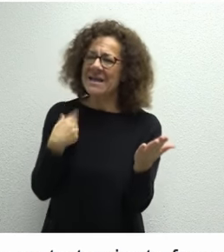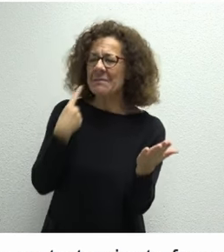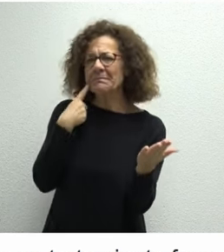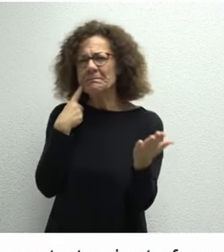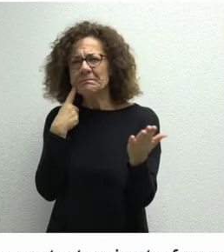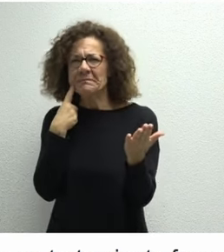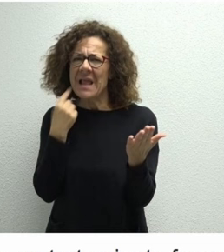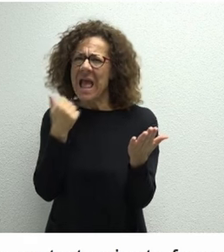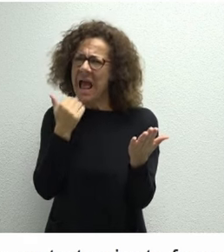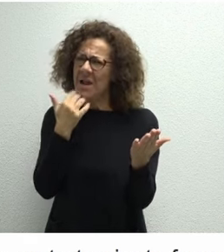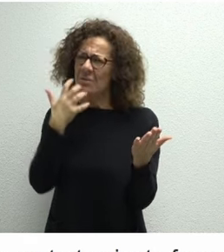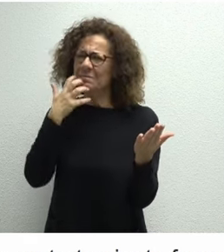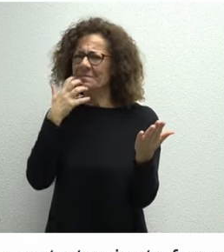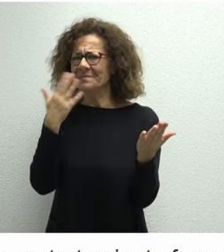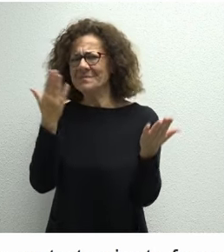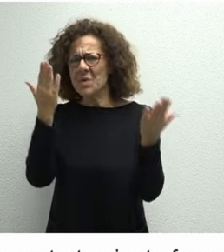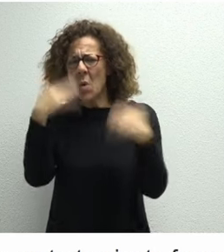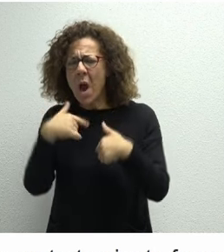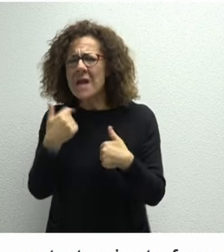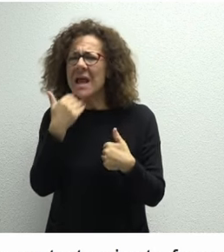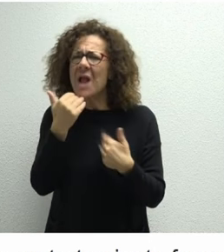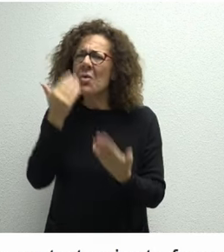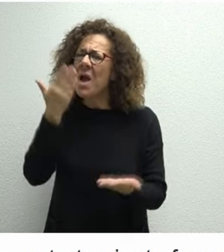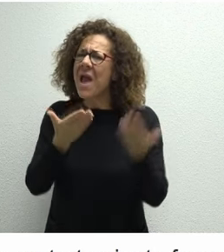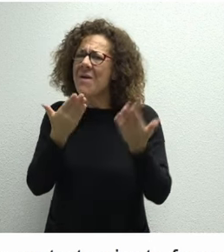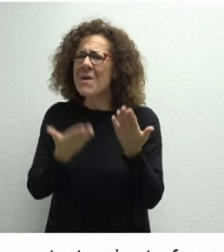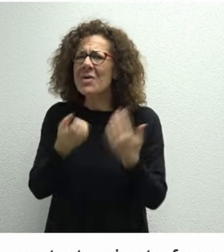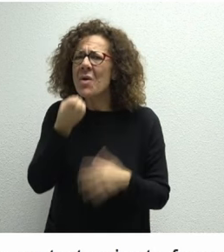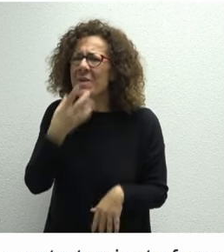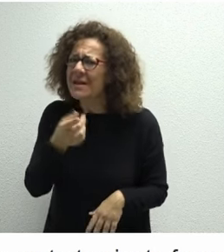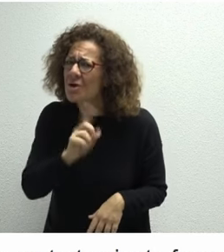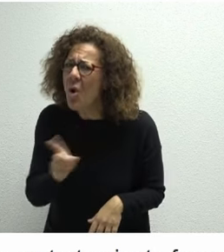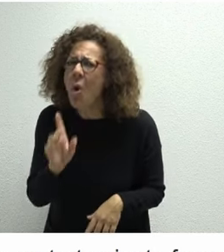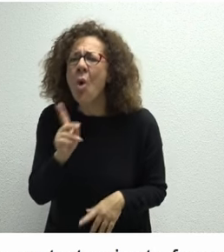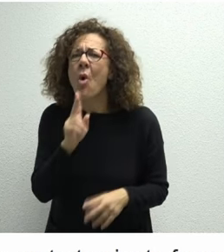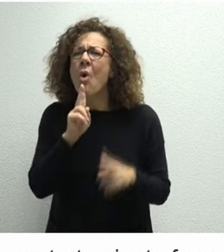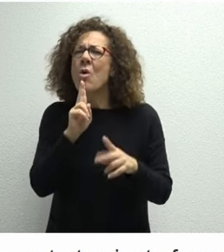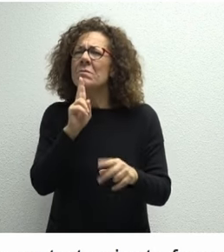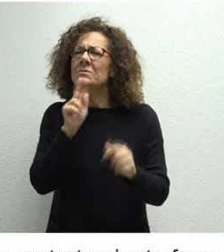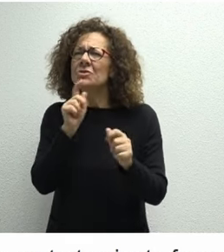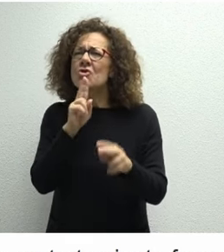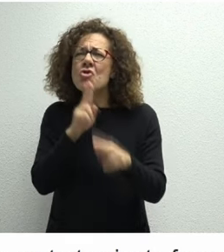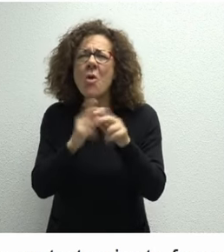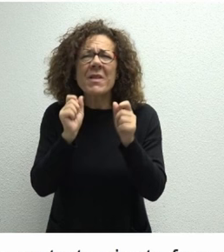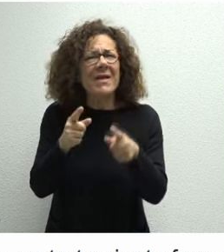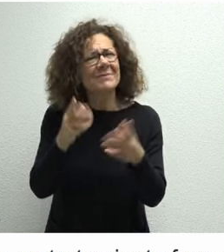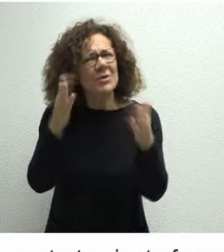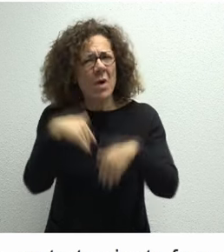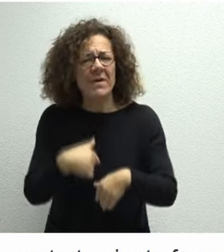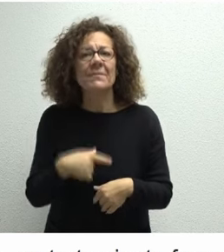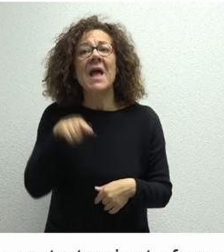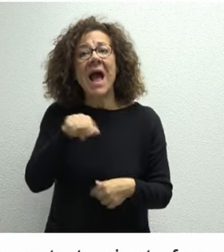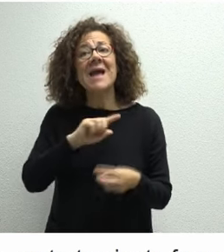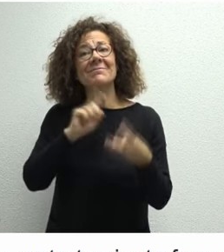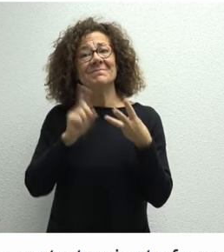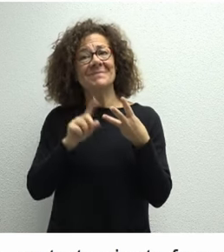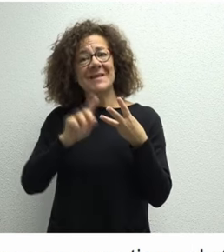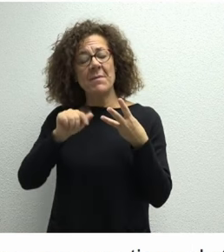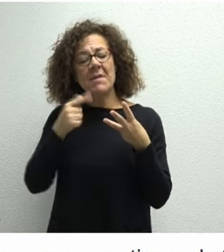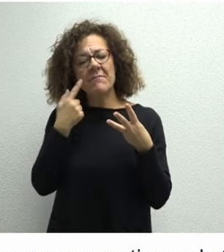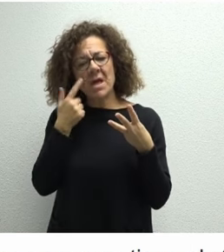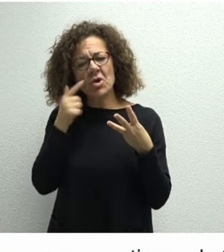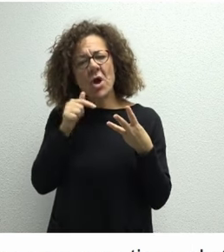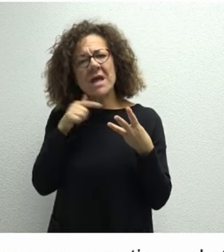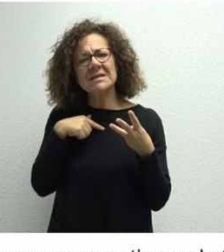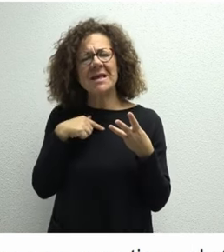pasando no que hay algo no estábamos evaluando bien o o no estamos poniendo bien el nombre no como un tercer factor empezamos a poner también encima de la mesa ese